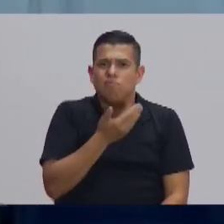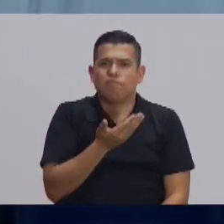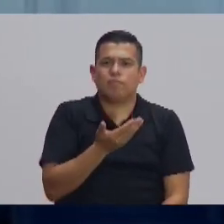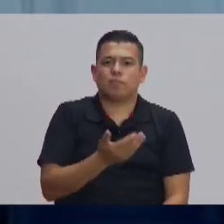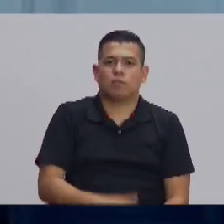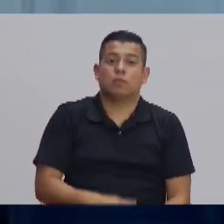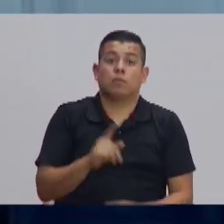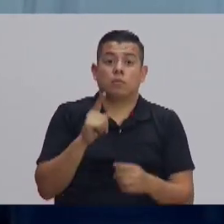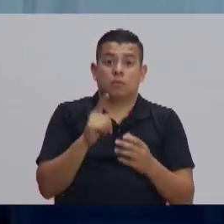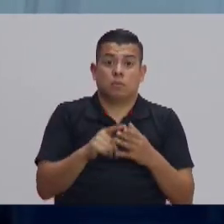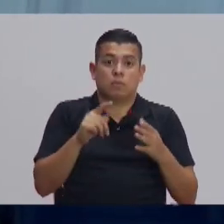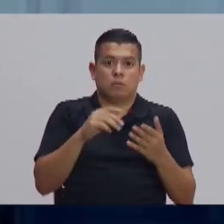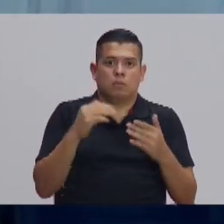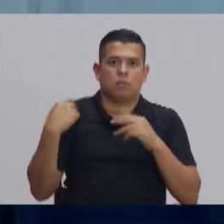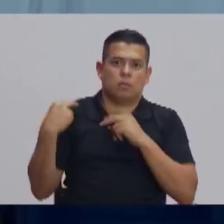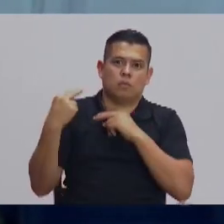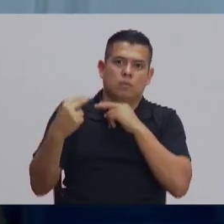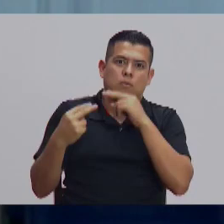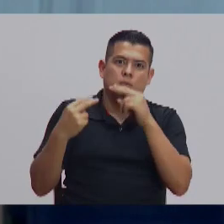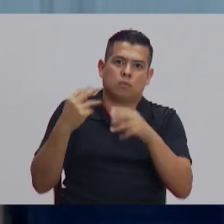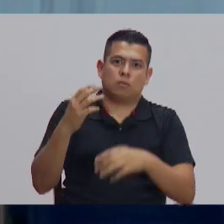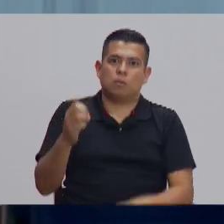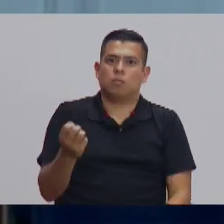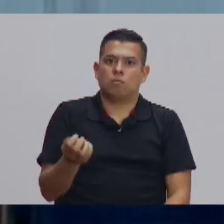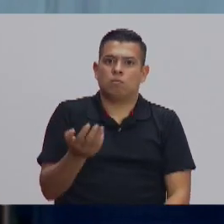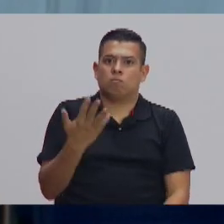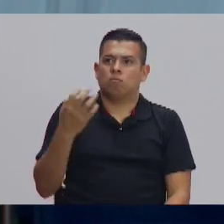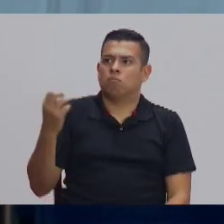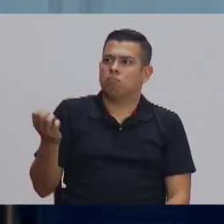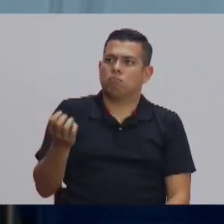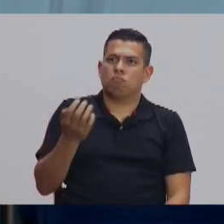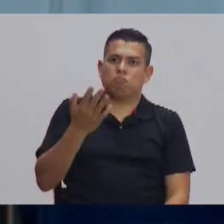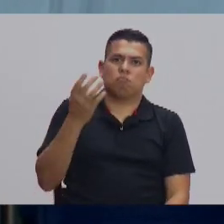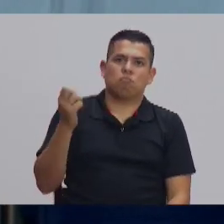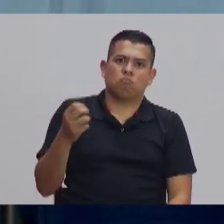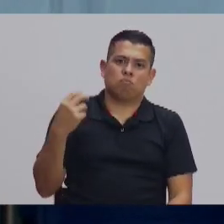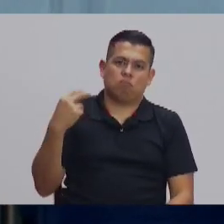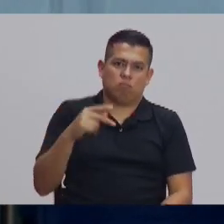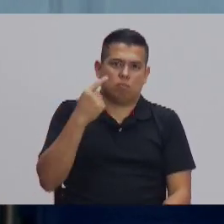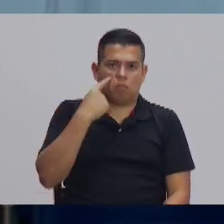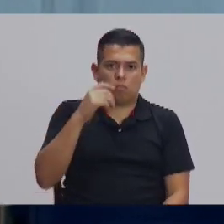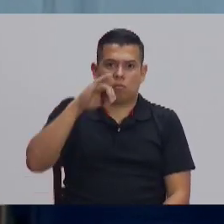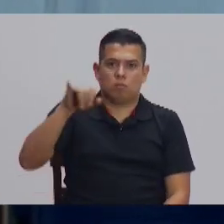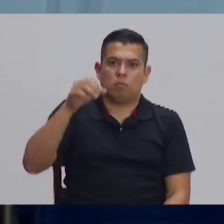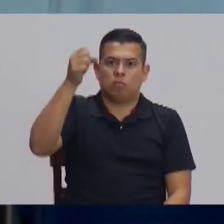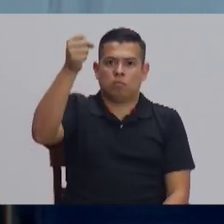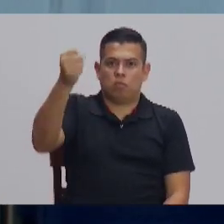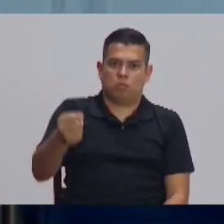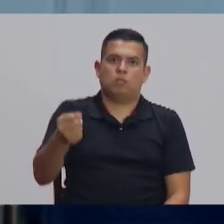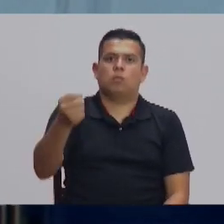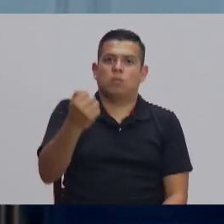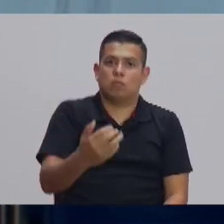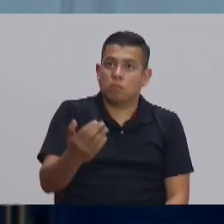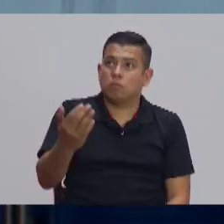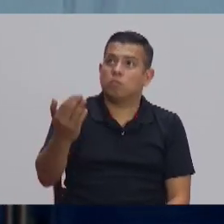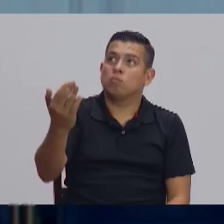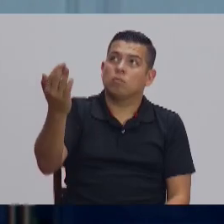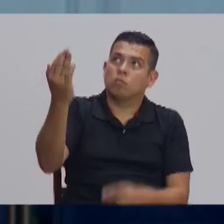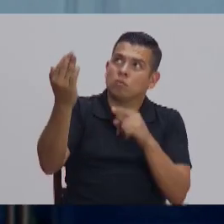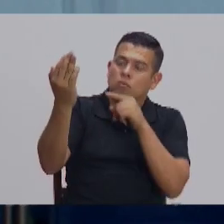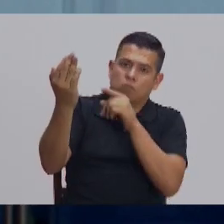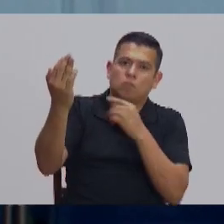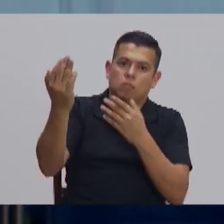que era una generación nueva vemos como josué ya había tenido un encuentro personal